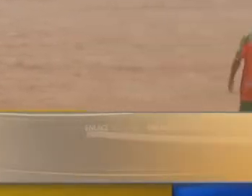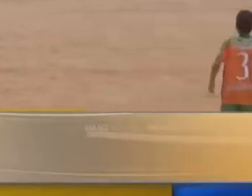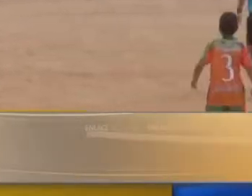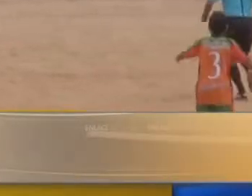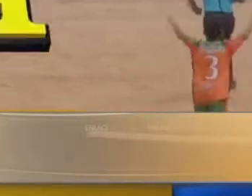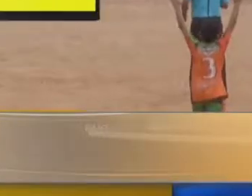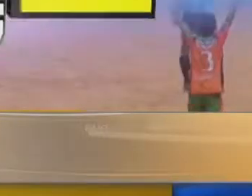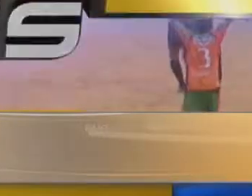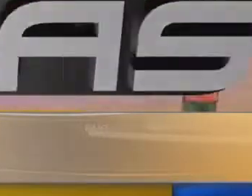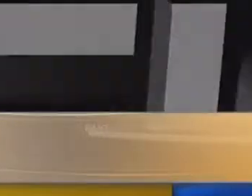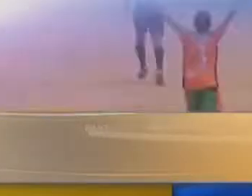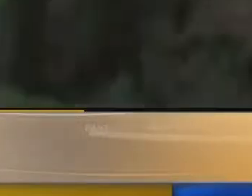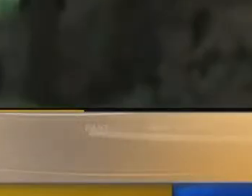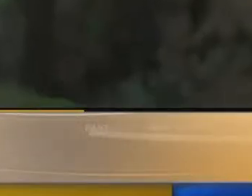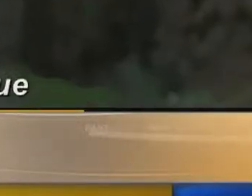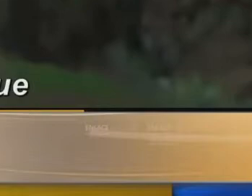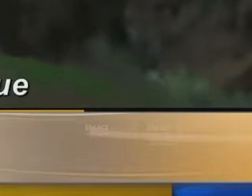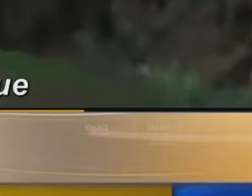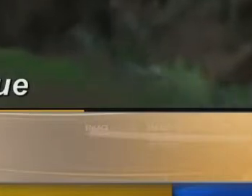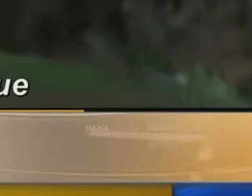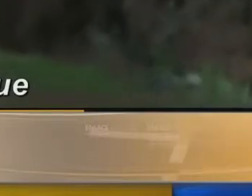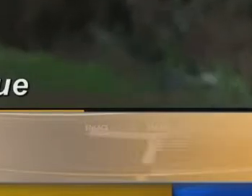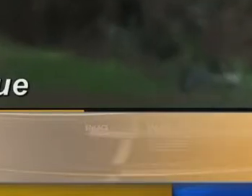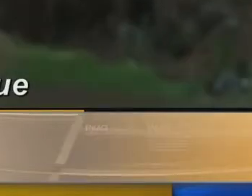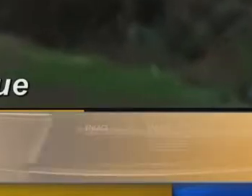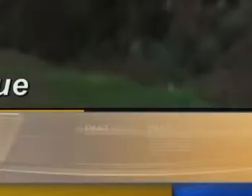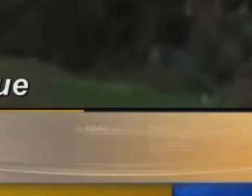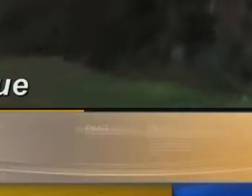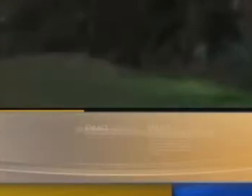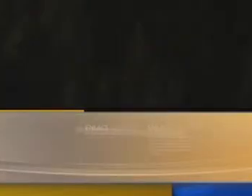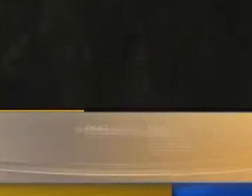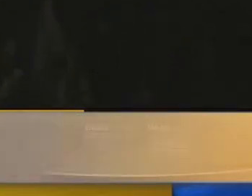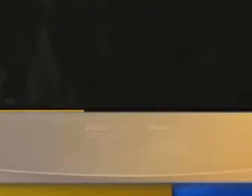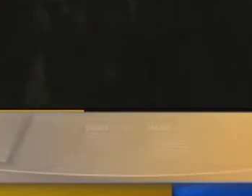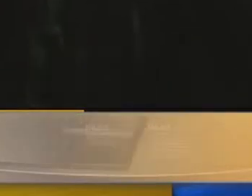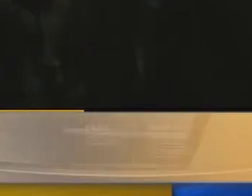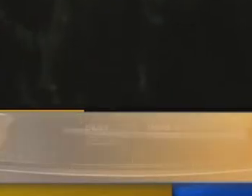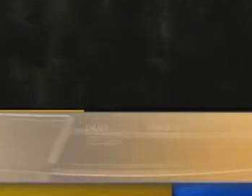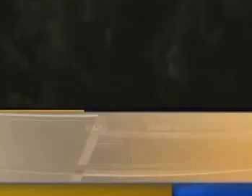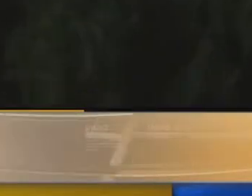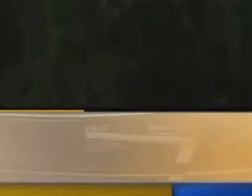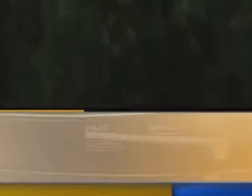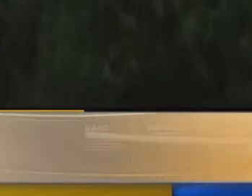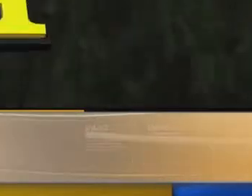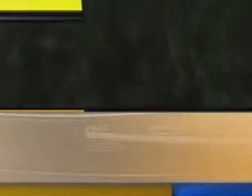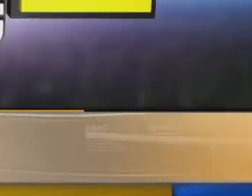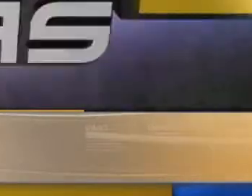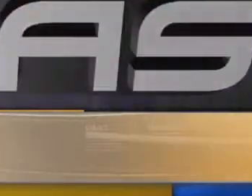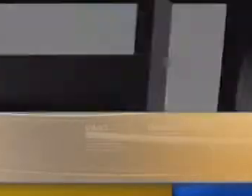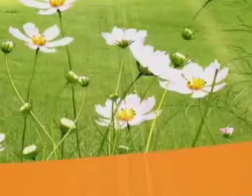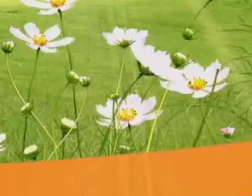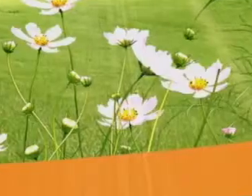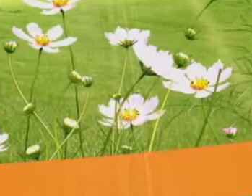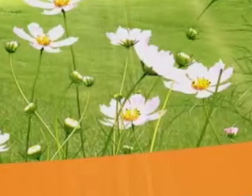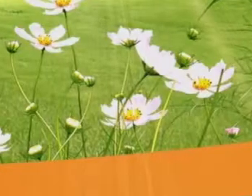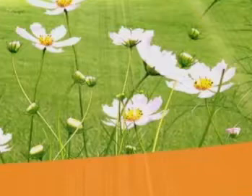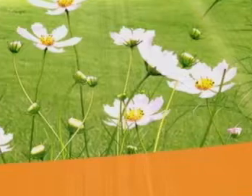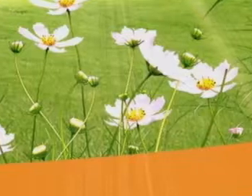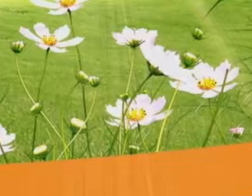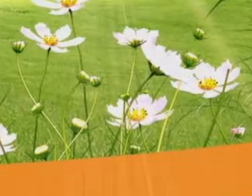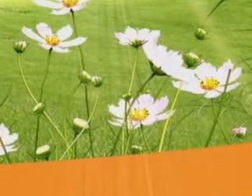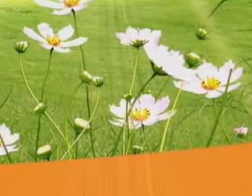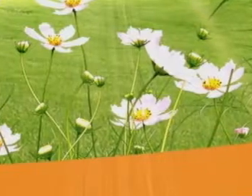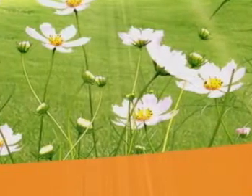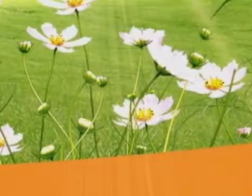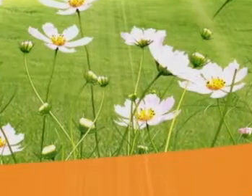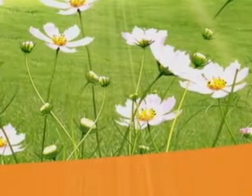torneo municipal. Al cierre, Mi Amigo el Dragón es la película recomendada. Con el patrocinio de